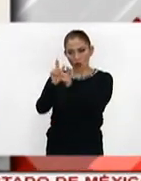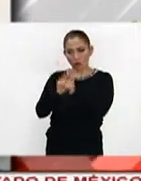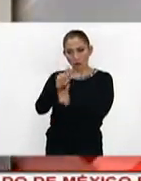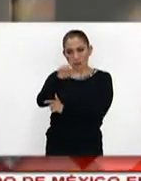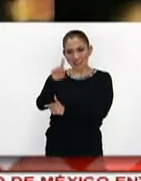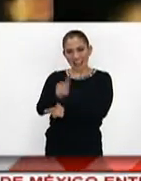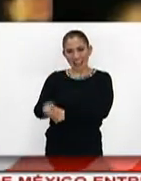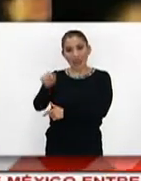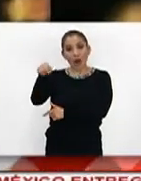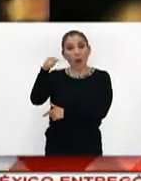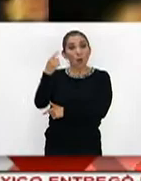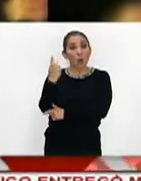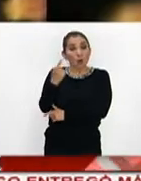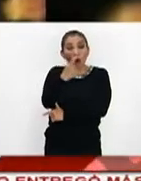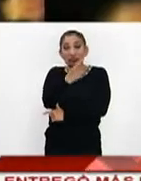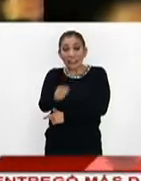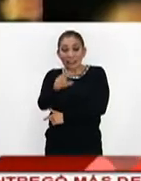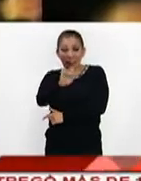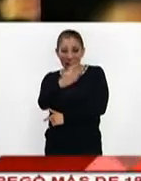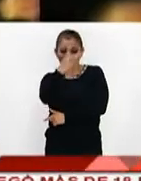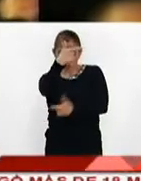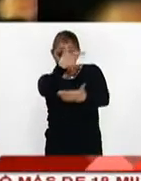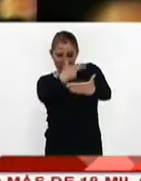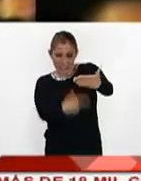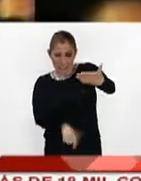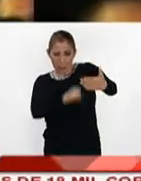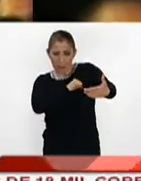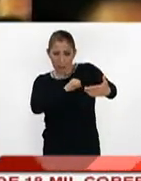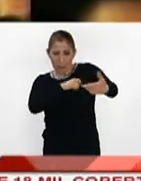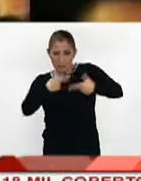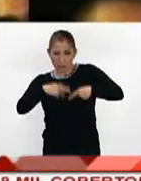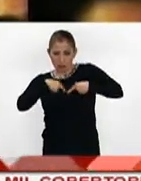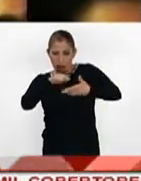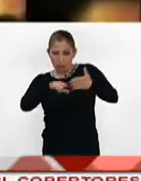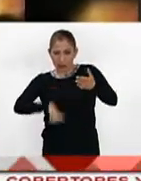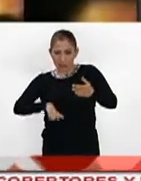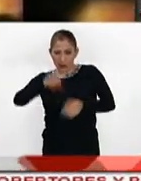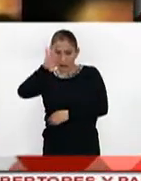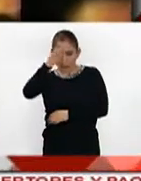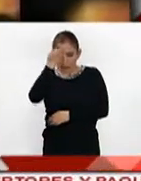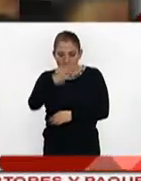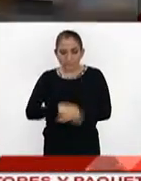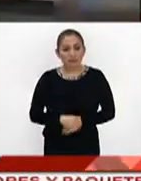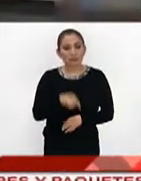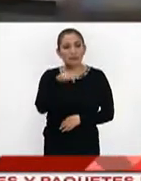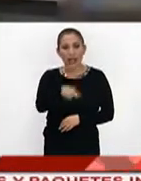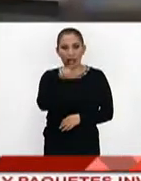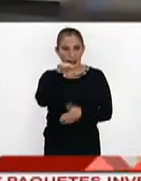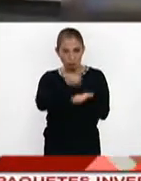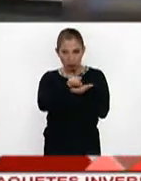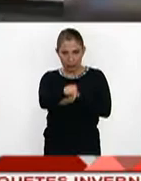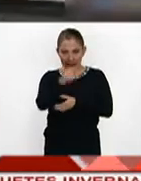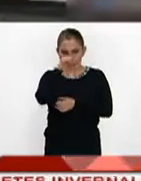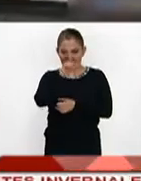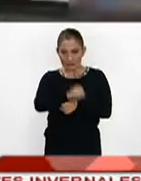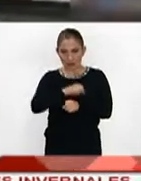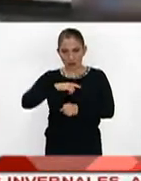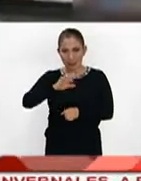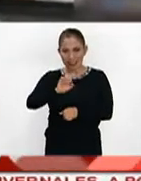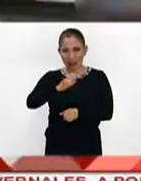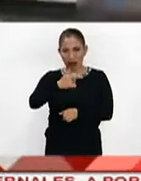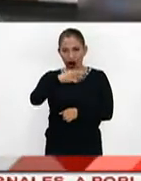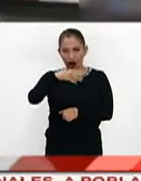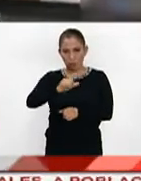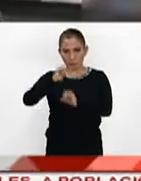de los Zetas y uno de los 122 objetivos prioritarios del gobierno federal. Vía Twitter, el secretario de